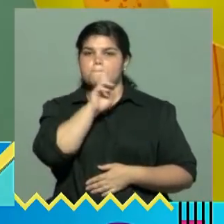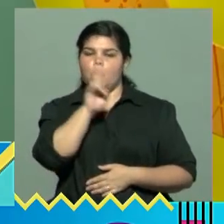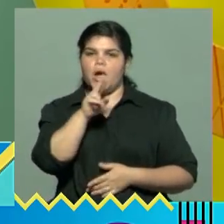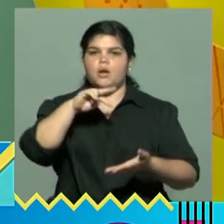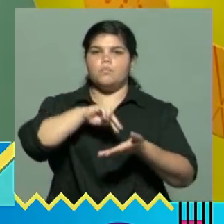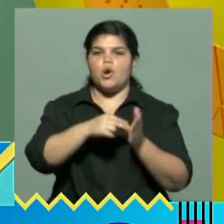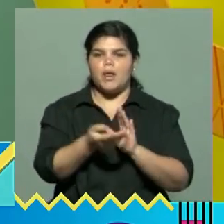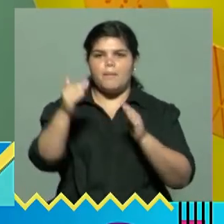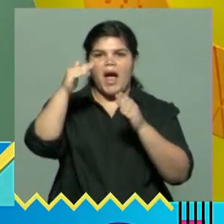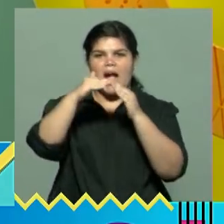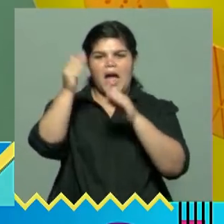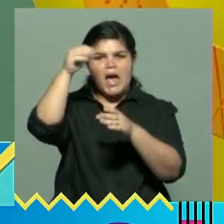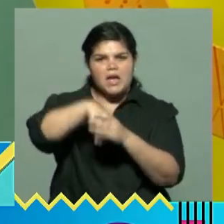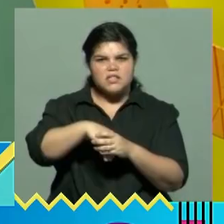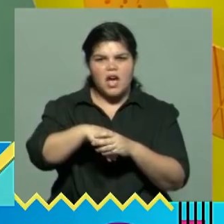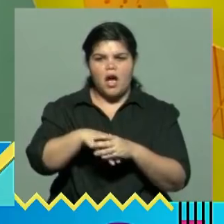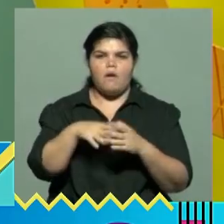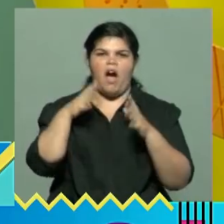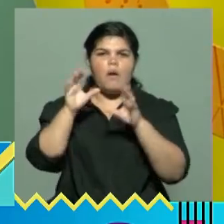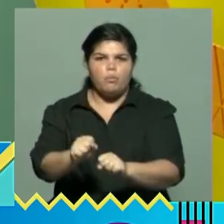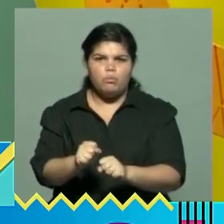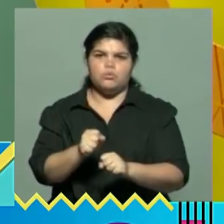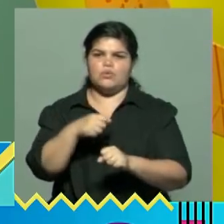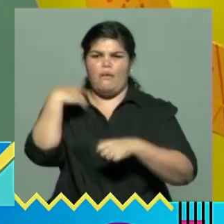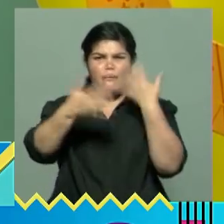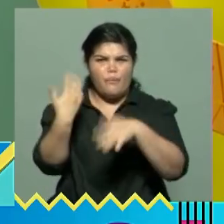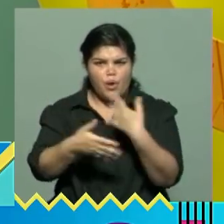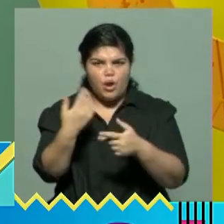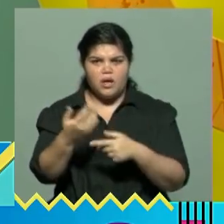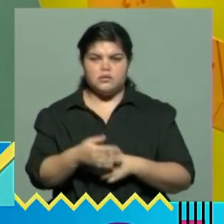problemas de violencia, de abuso, porque el protocolo que vos nombrabas